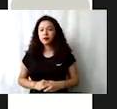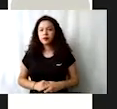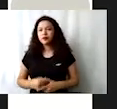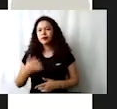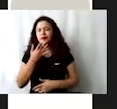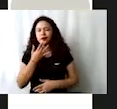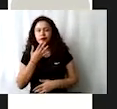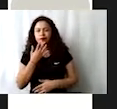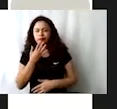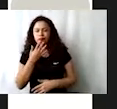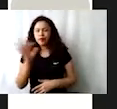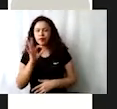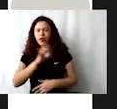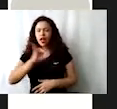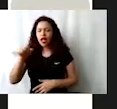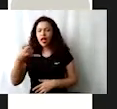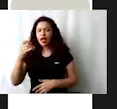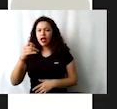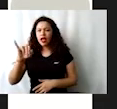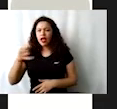Tal vez deba llamar a Gerardo para contárselo.